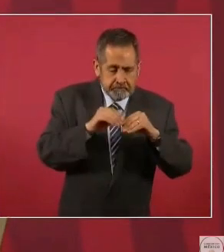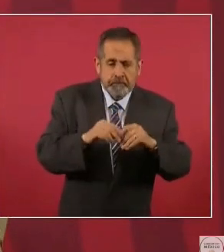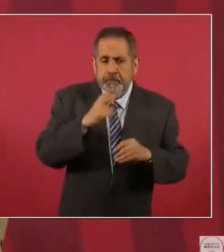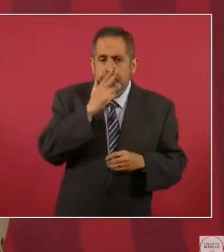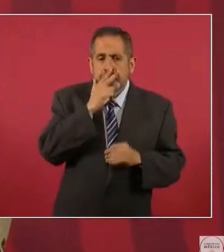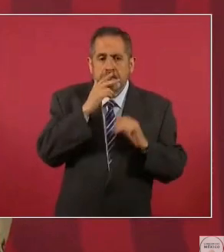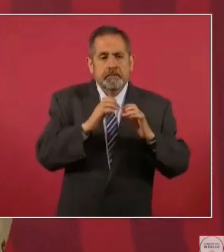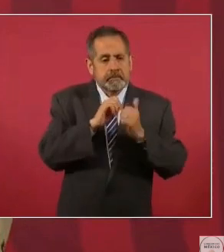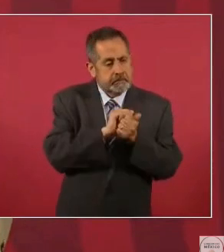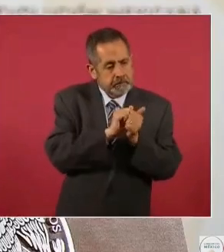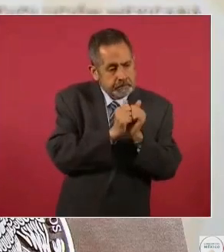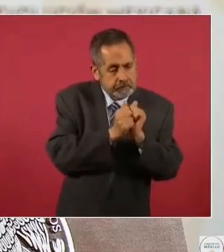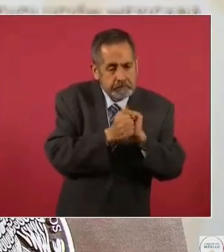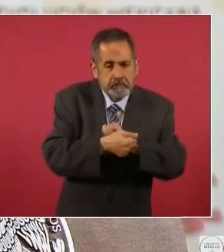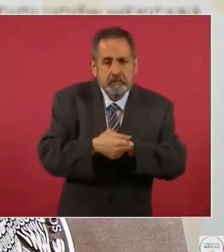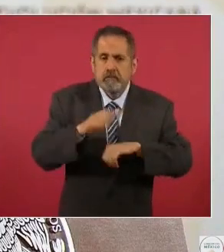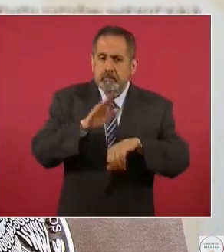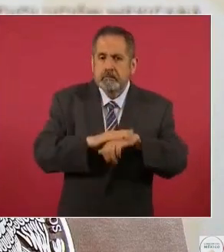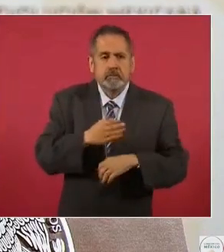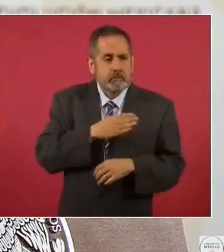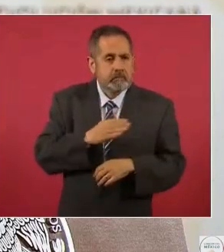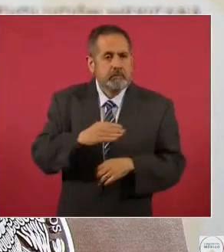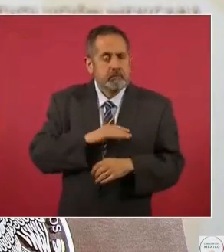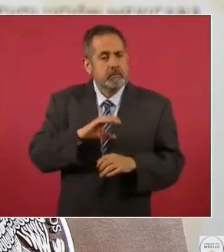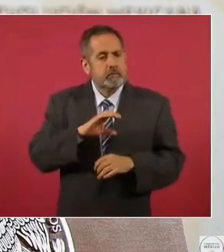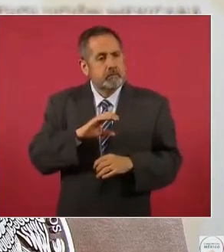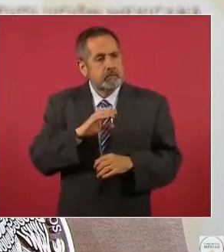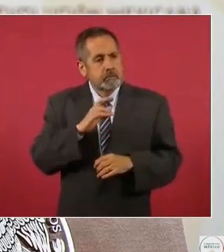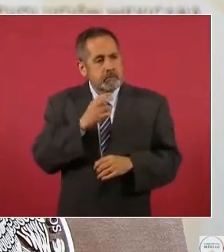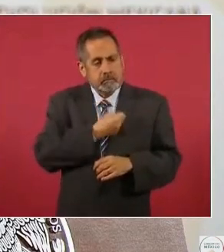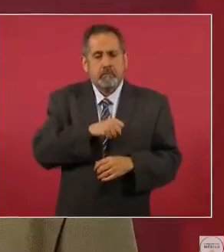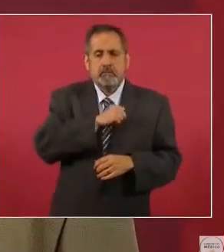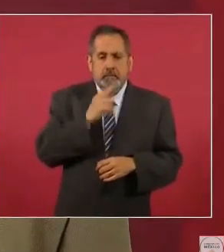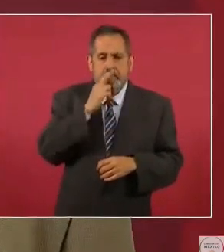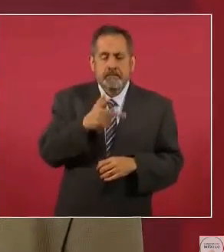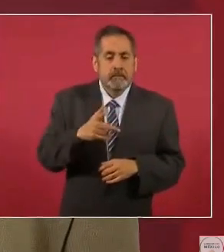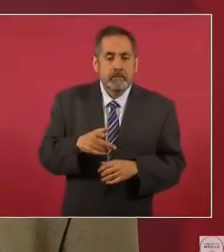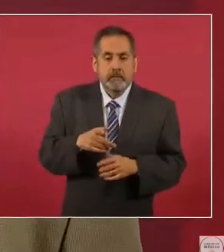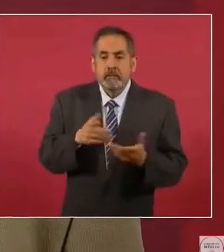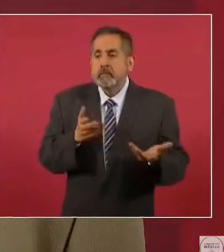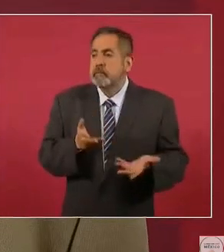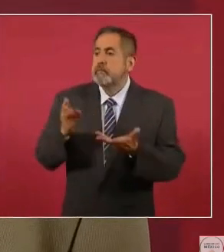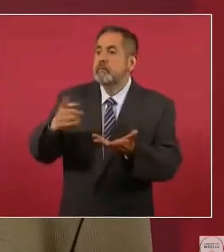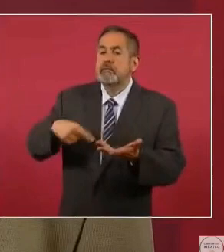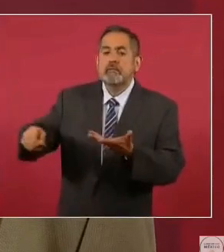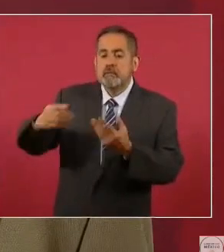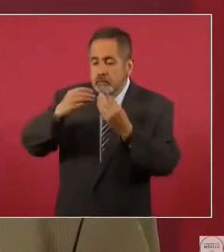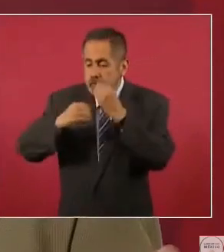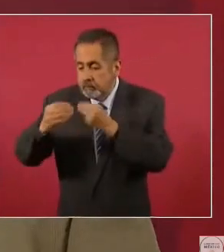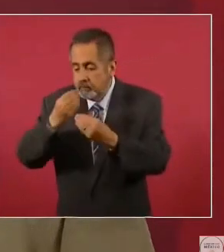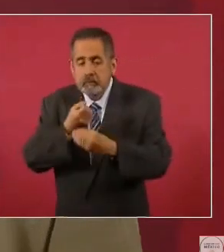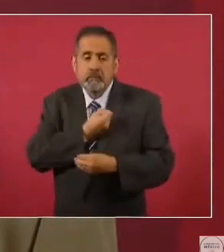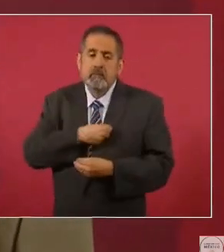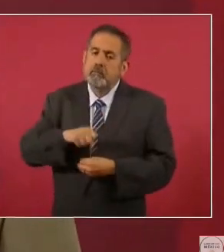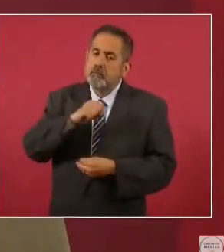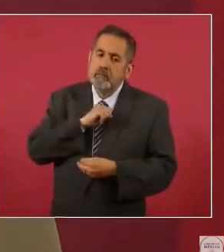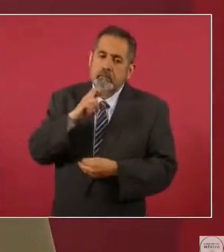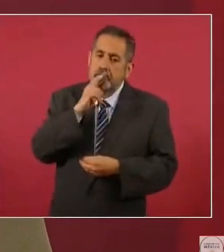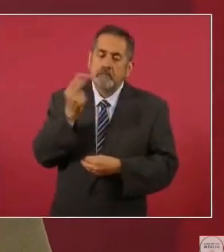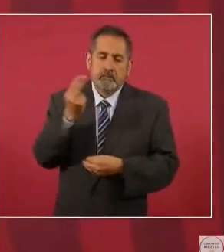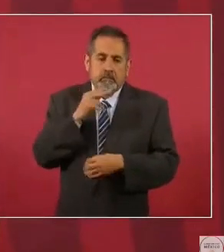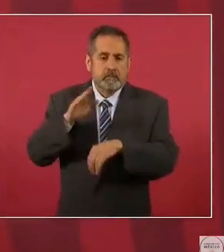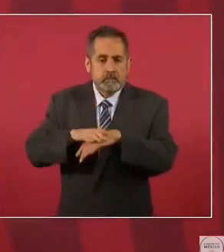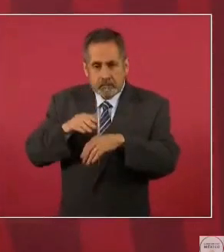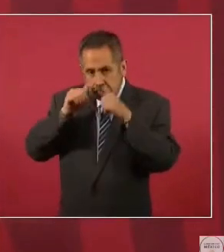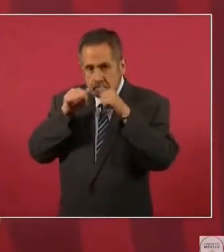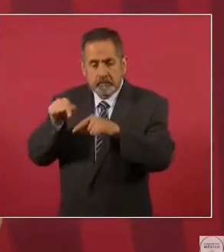una transición agroecológica, pero también eso que haga que los productos sanos estén más cercanos a las personas y que así tengan un